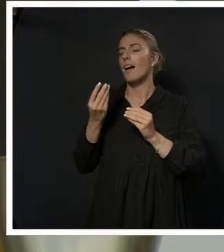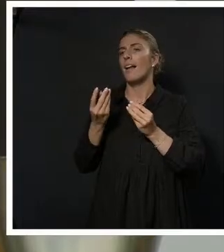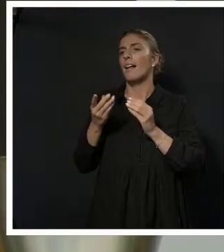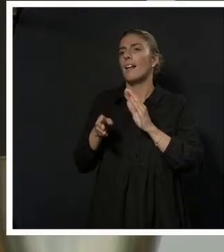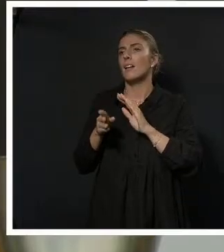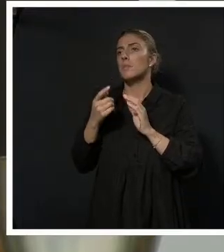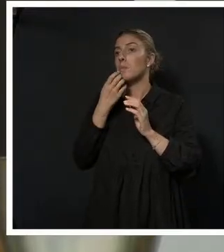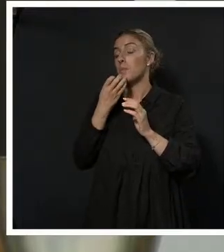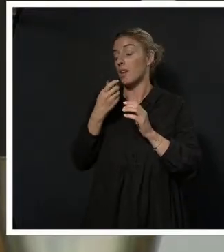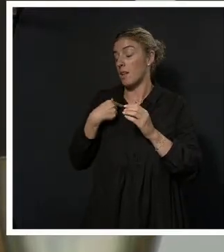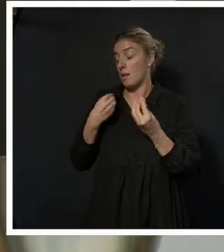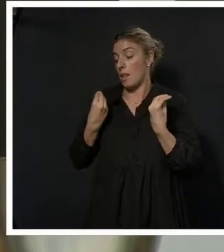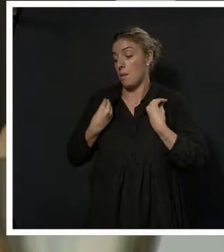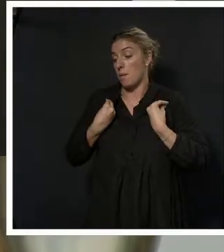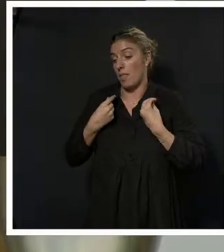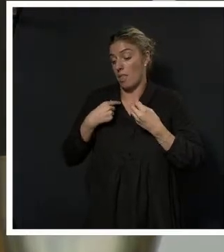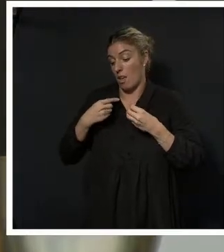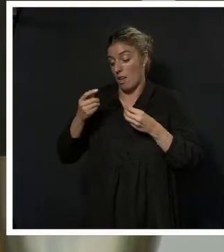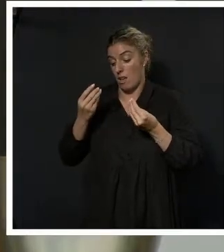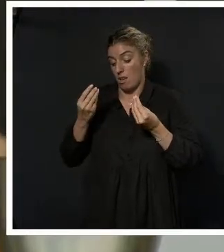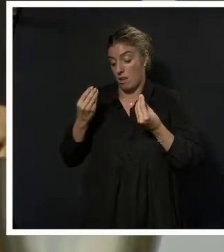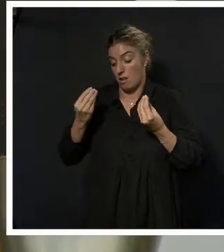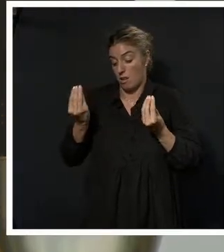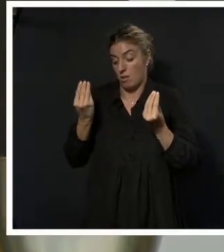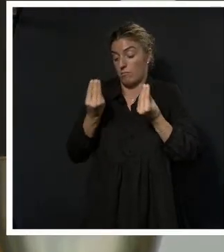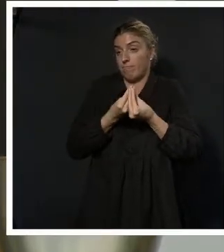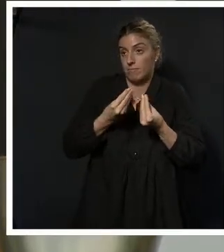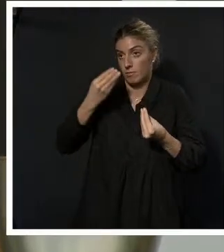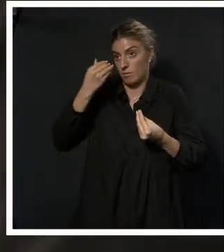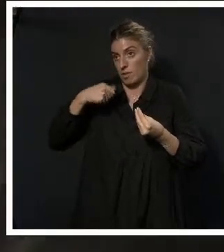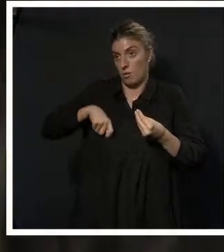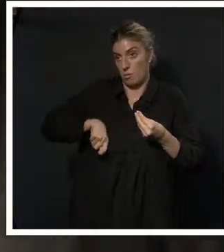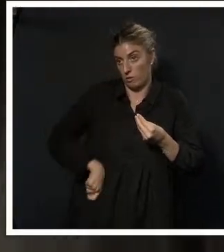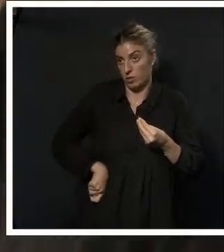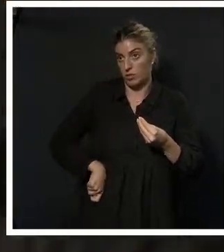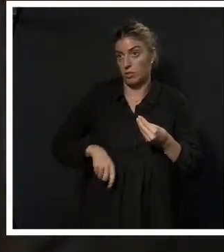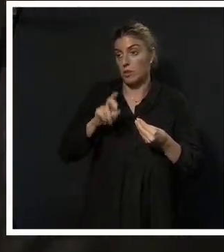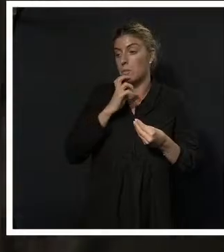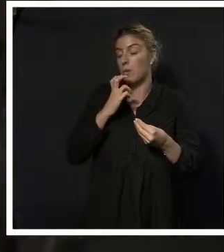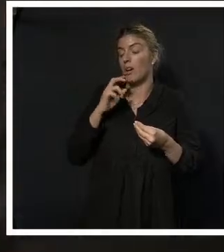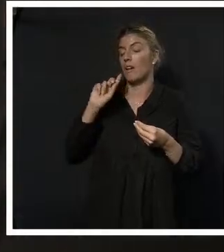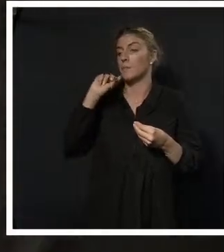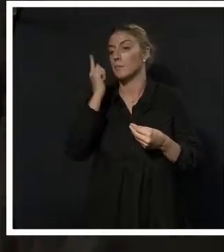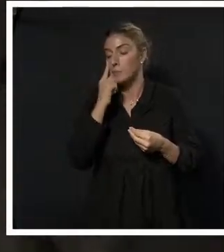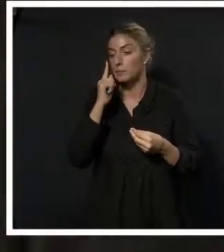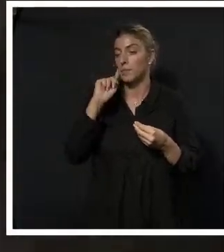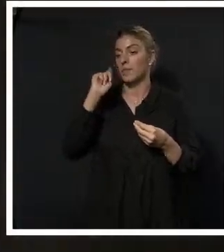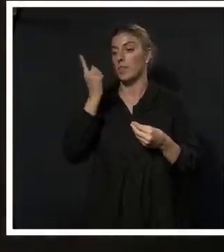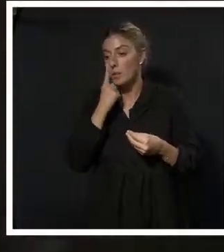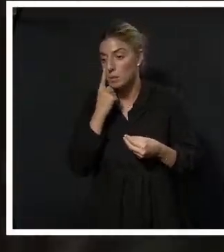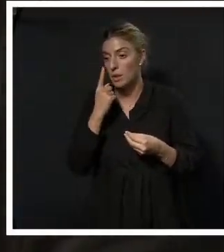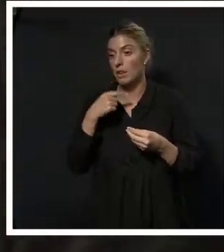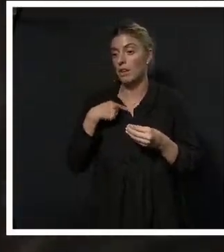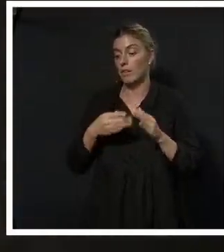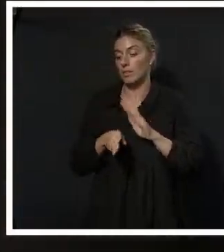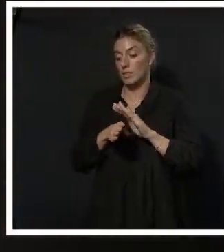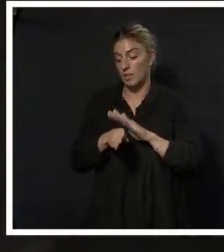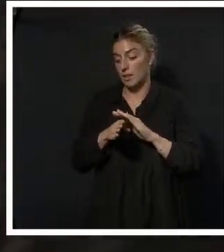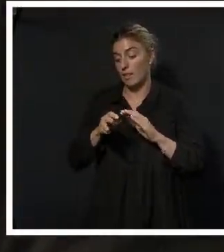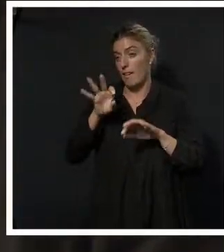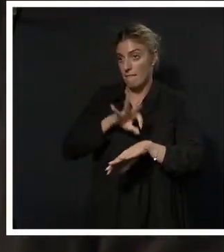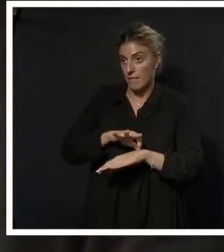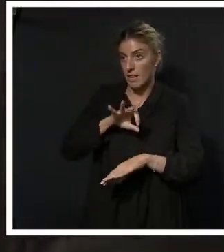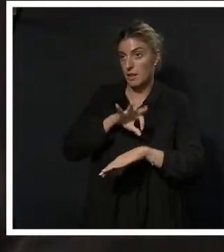por ejemplo para mí a mi amiga mía profesión no Y cuando me paso horas intolerancias cuando me empezaron a detectar cuando empecé a caer enferma